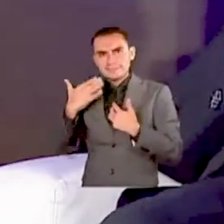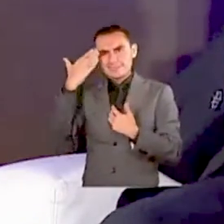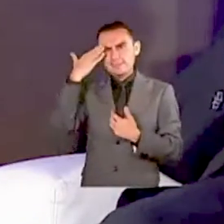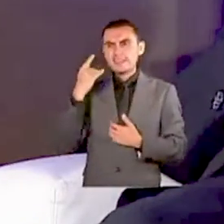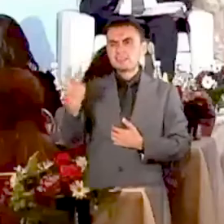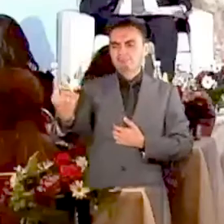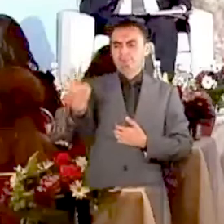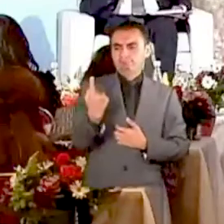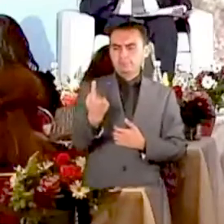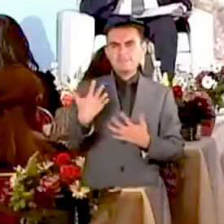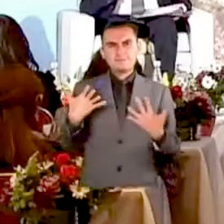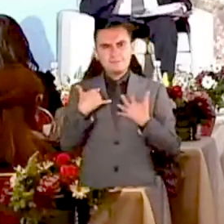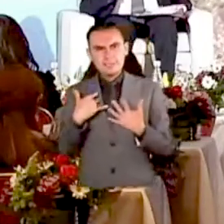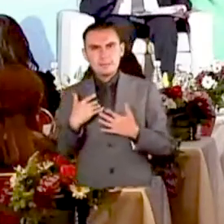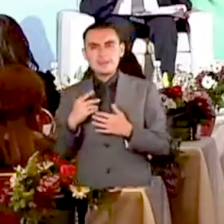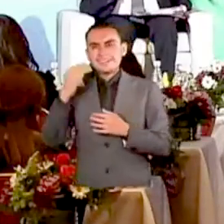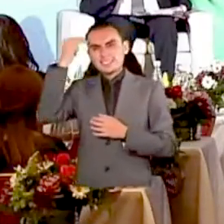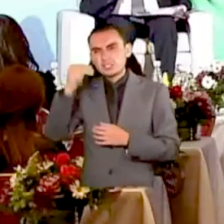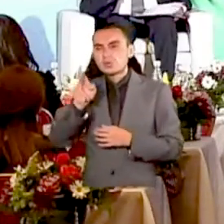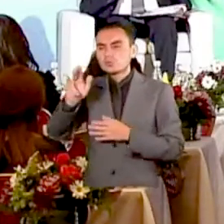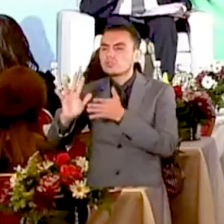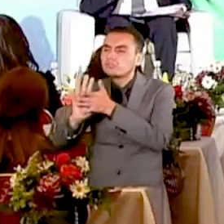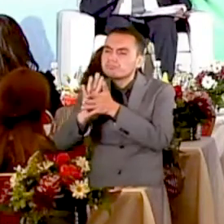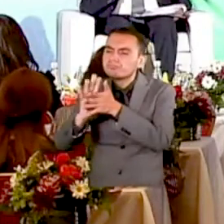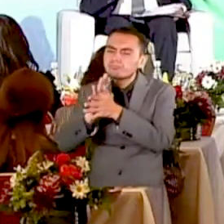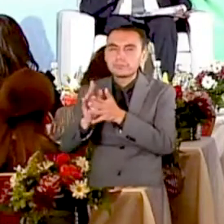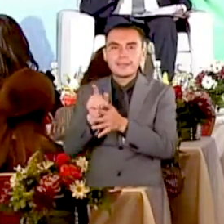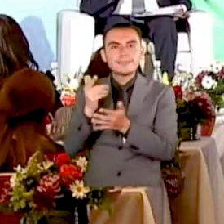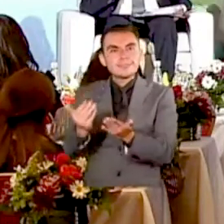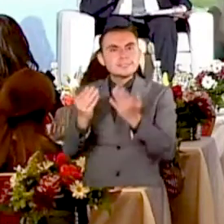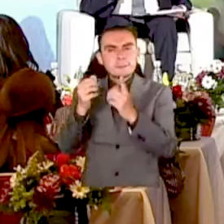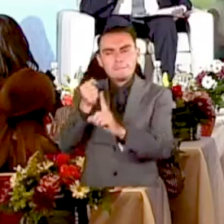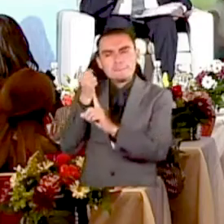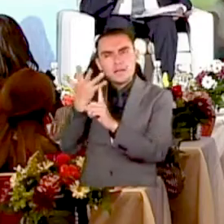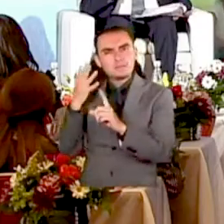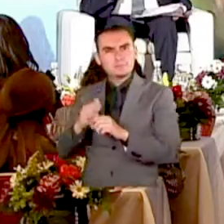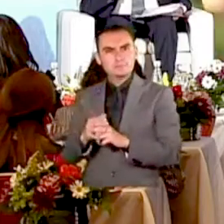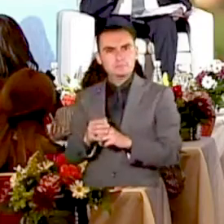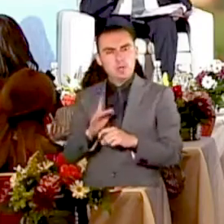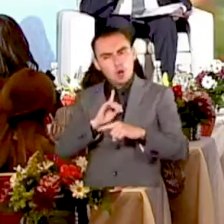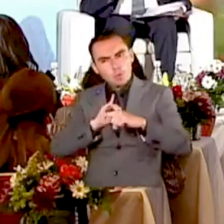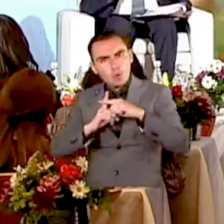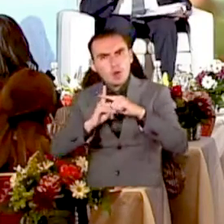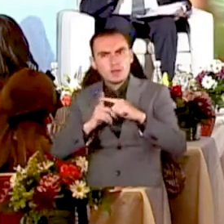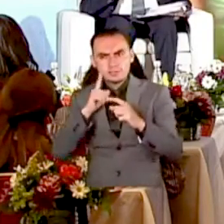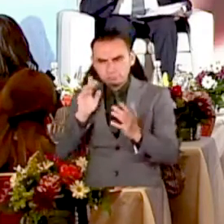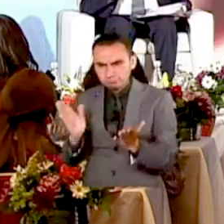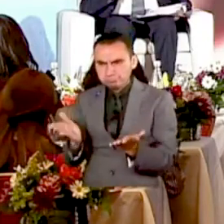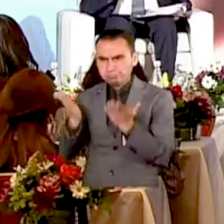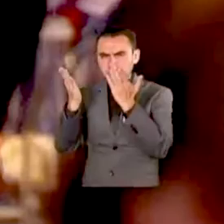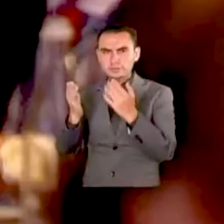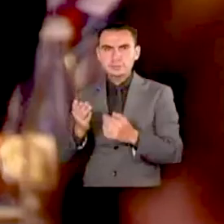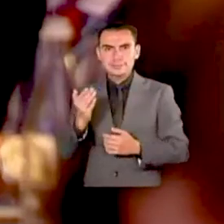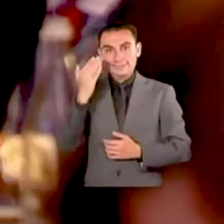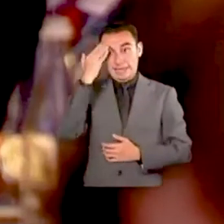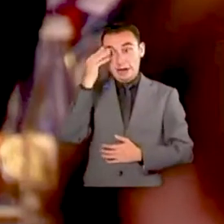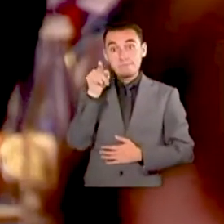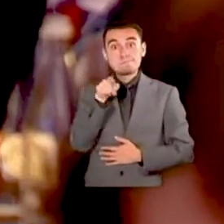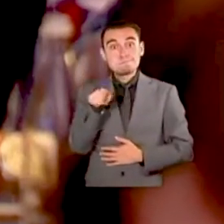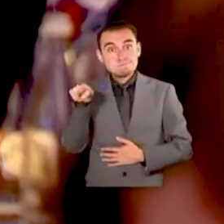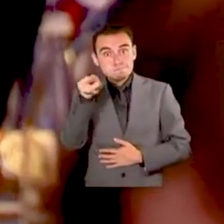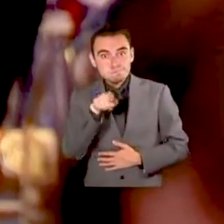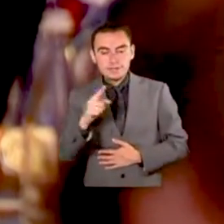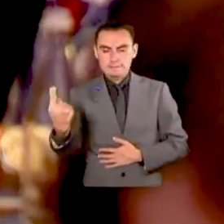representantes de las víctimas en la región, impactando positivamente, o mejor, llevándole a estas cabezas, que son